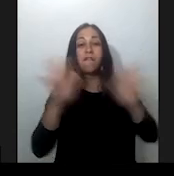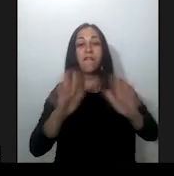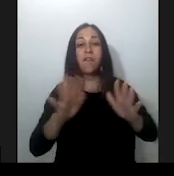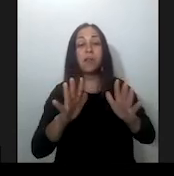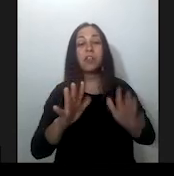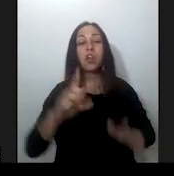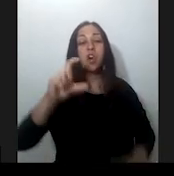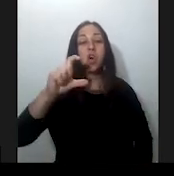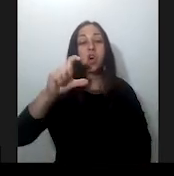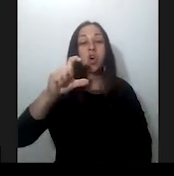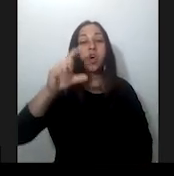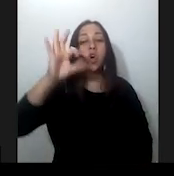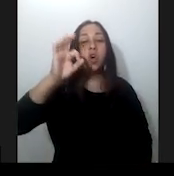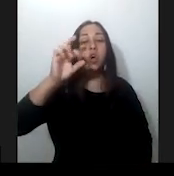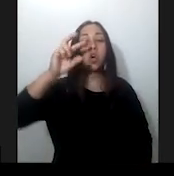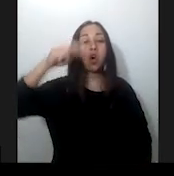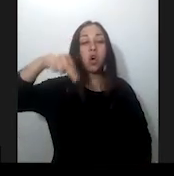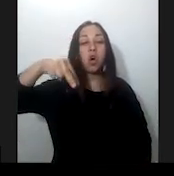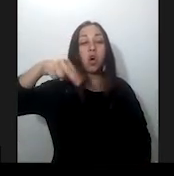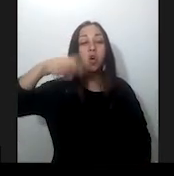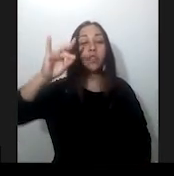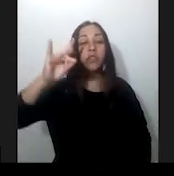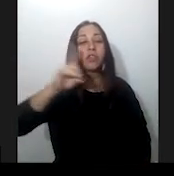Veamos el tema de los formatos condicionales. Voy a